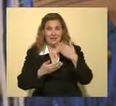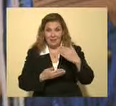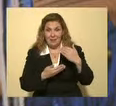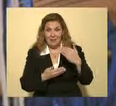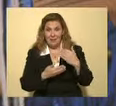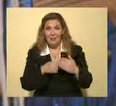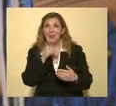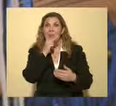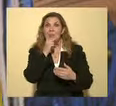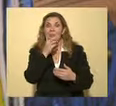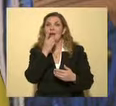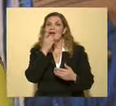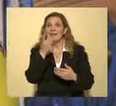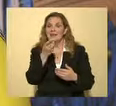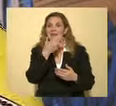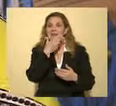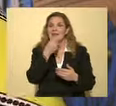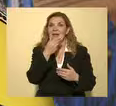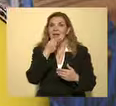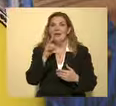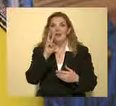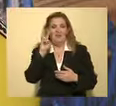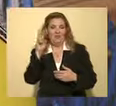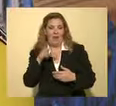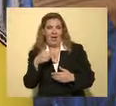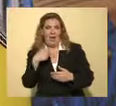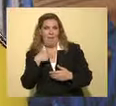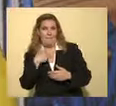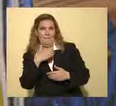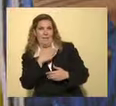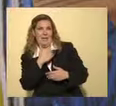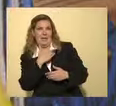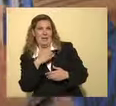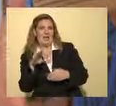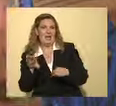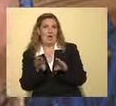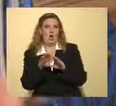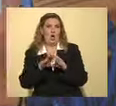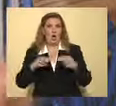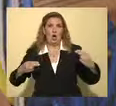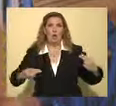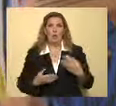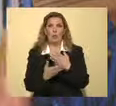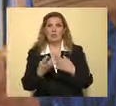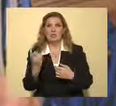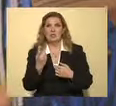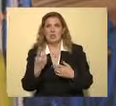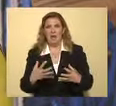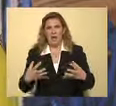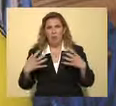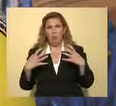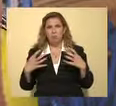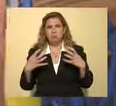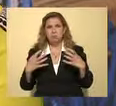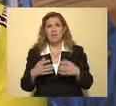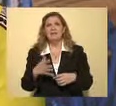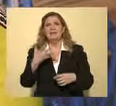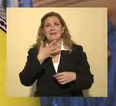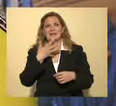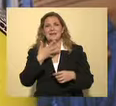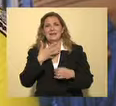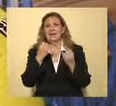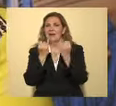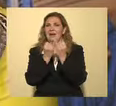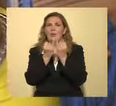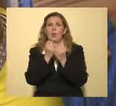que dice cuando es varón, vean a mi hijo cómo nació, vean qué tamaños de genitales, igual que el